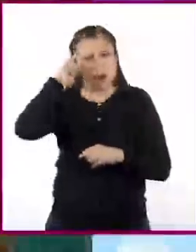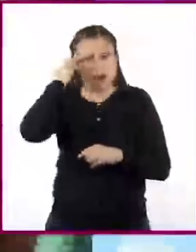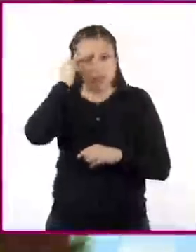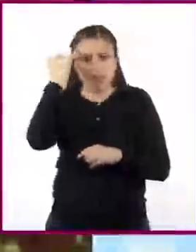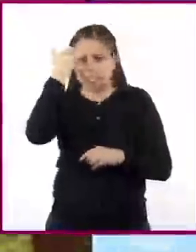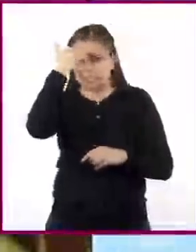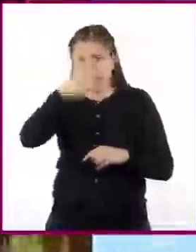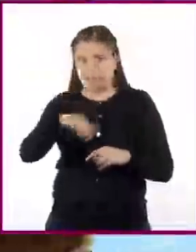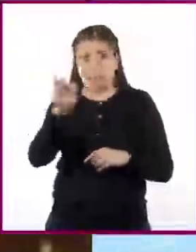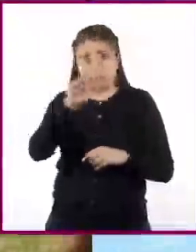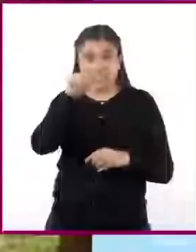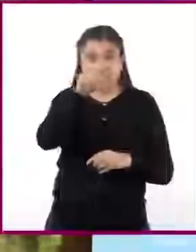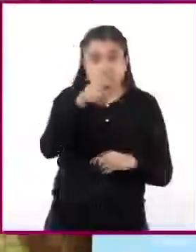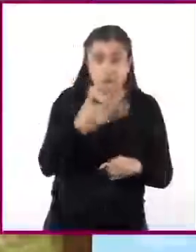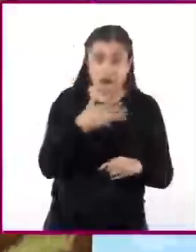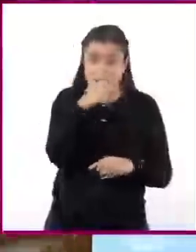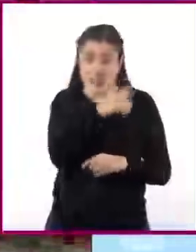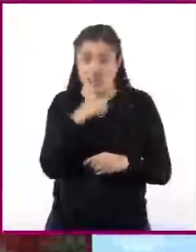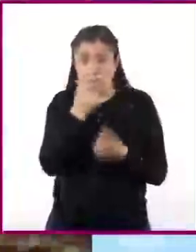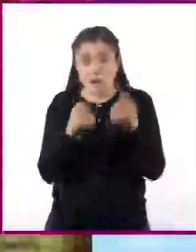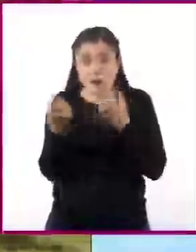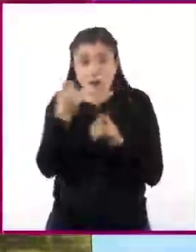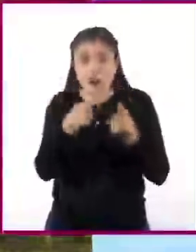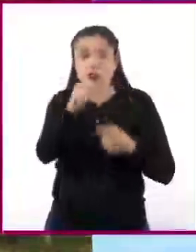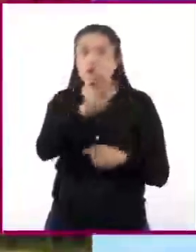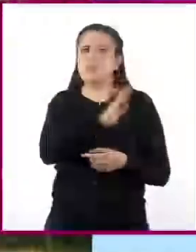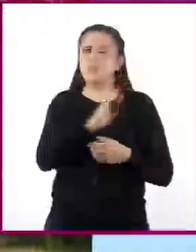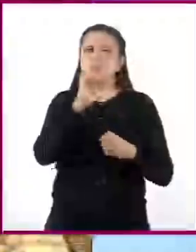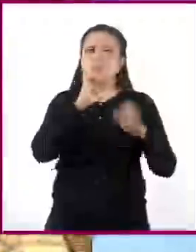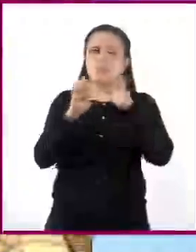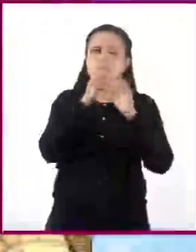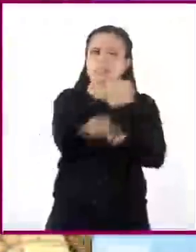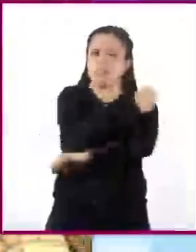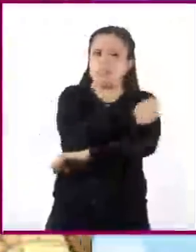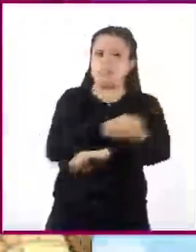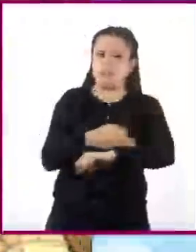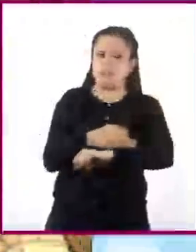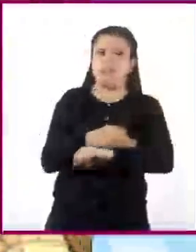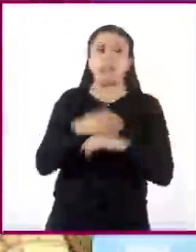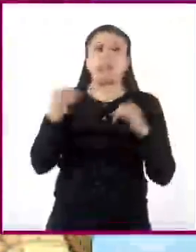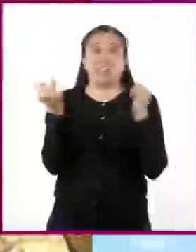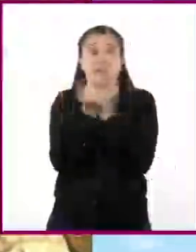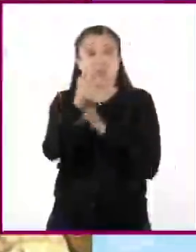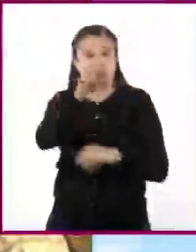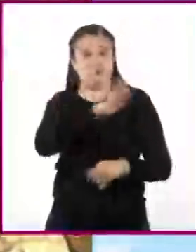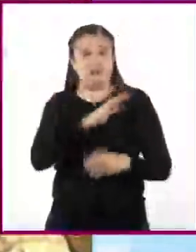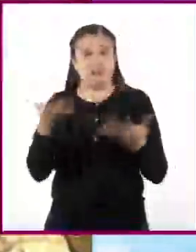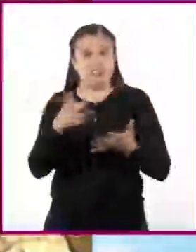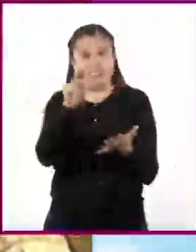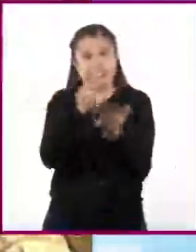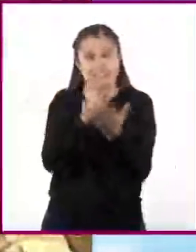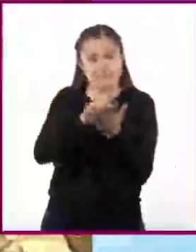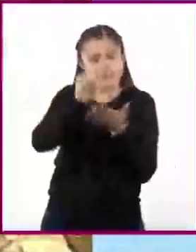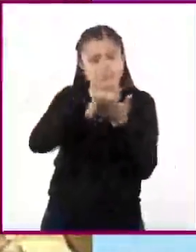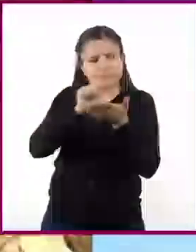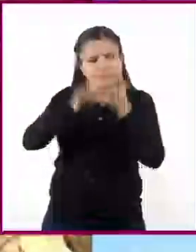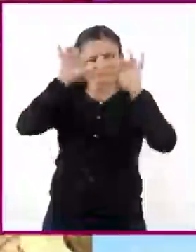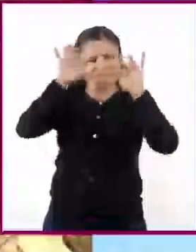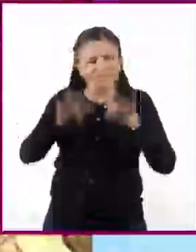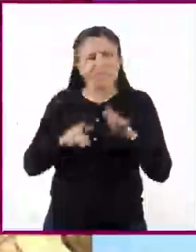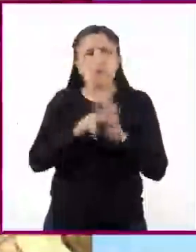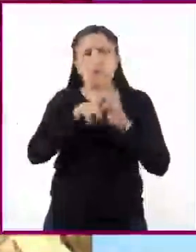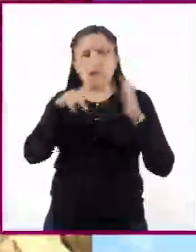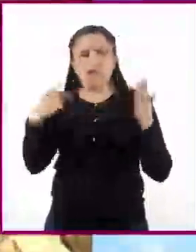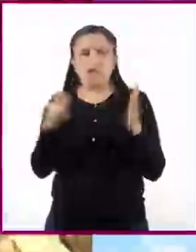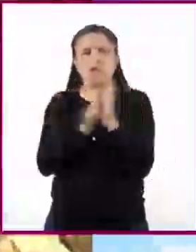indígena. Si tú hablas alguna lengua, podrías entrevistar a tus familiares. También puedes hacer tu reporte utilizando algún